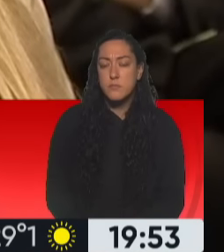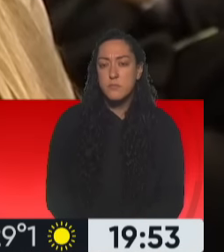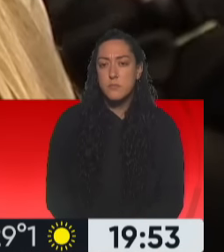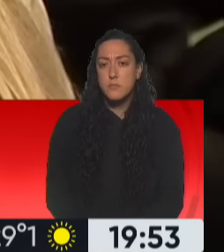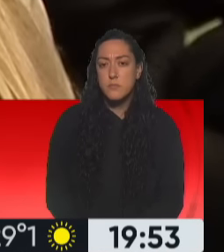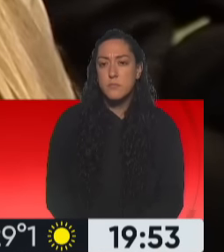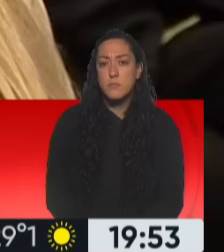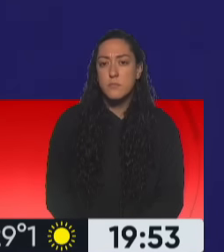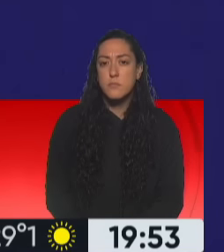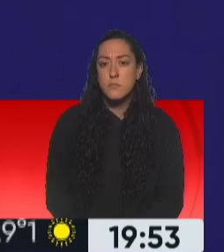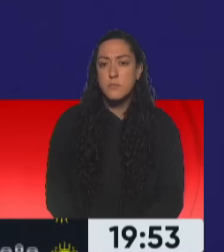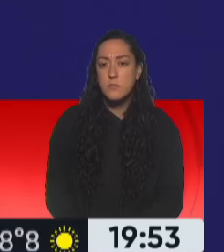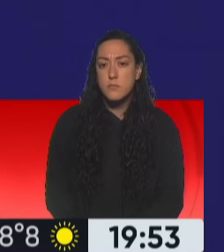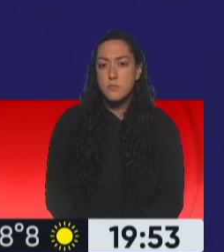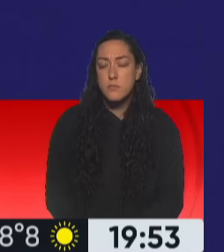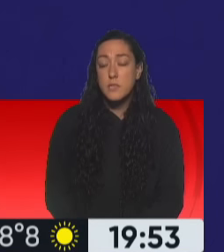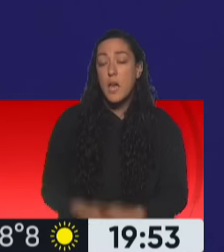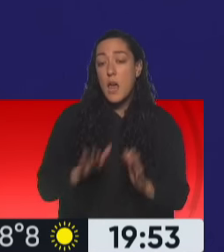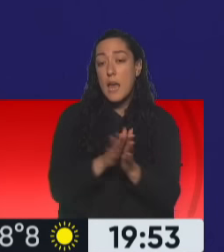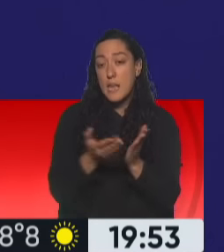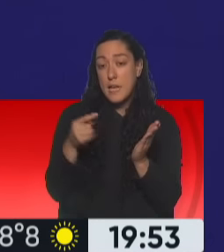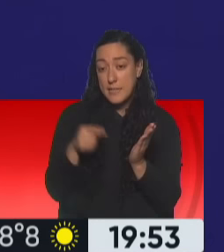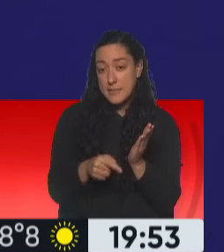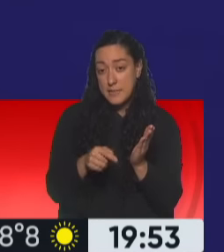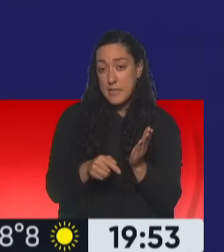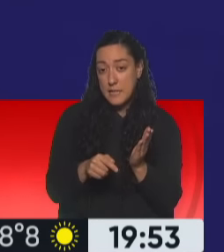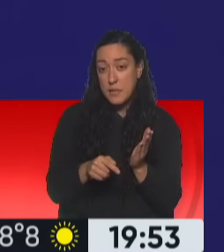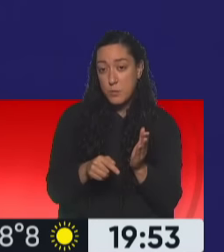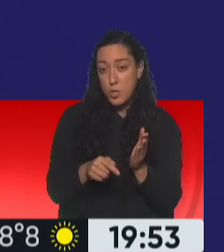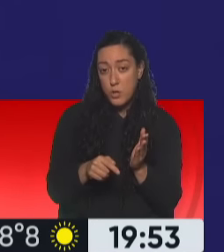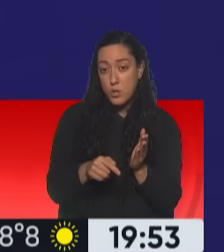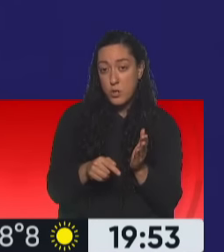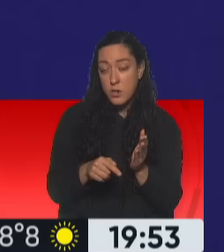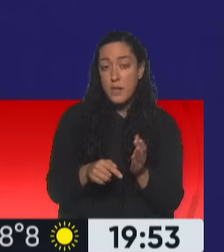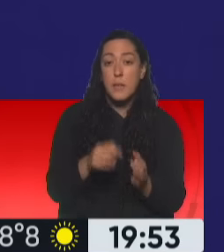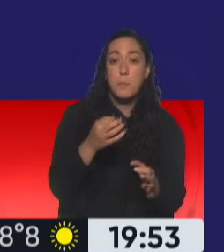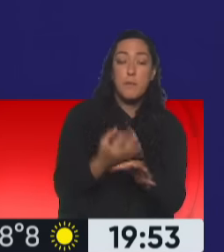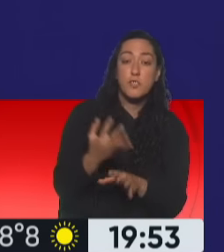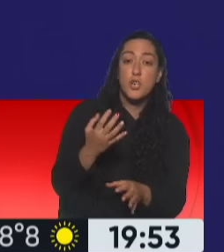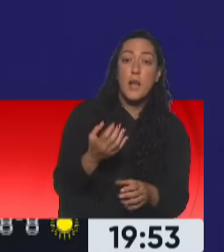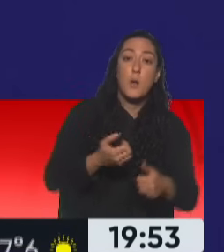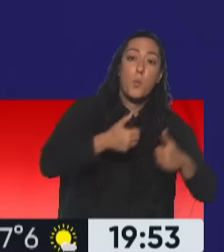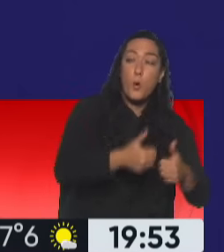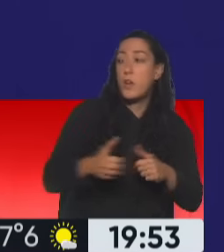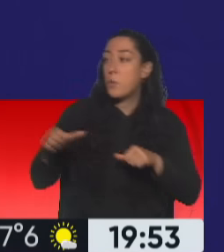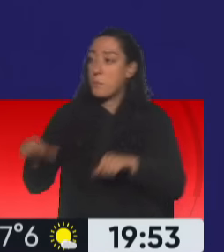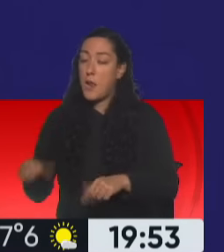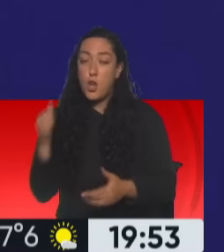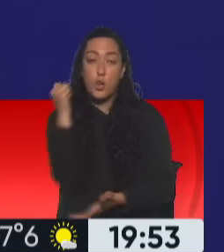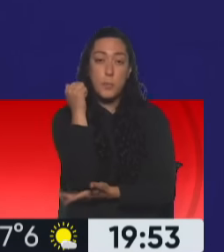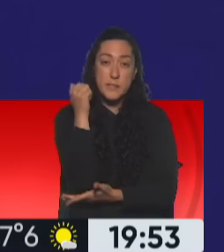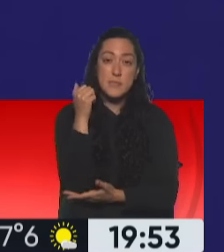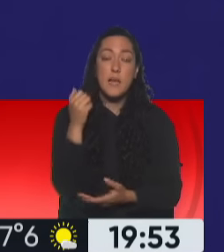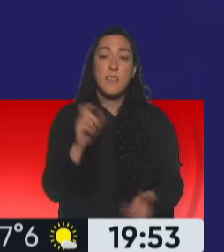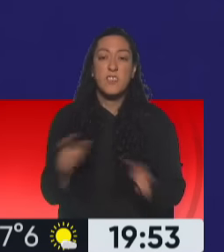Y en ese libro dice, ¿cuál es la diferencia entre el buen economista y el mal economista? Bueno, el mal